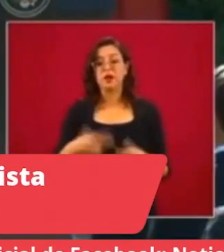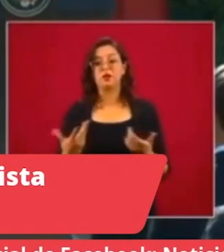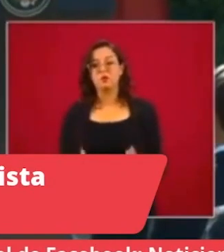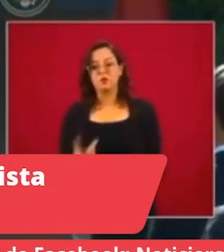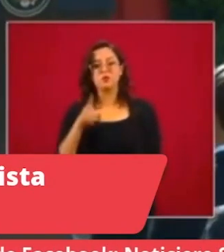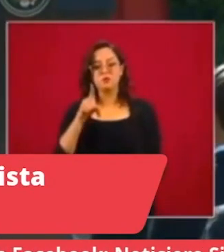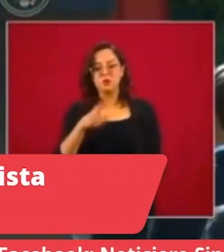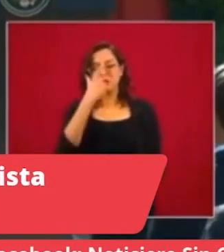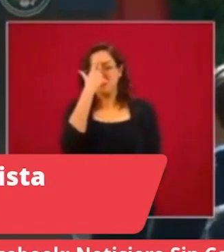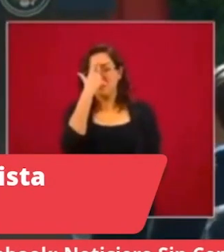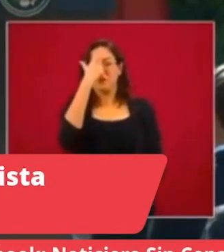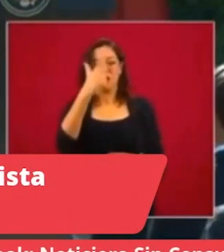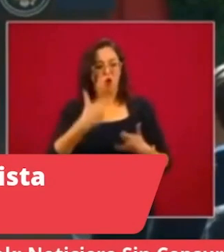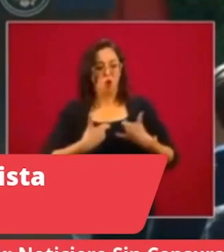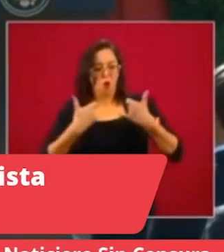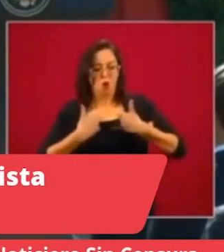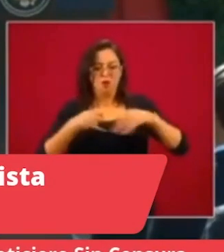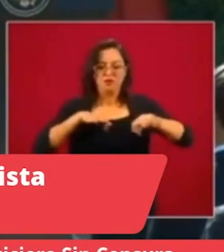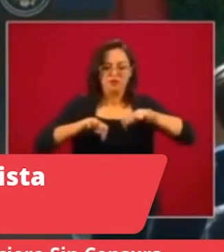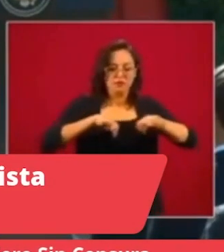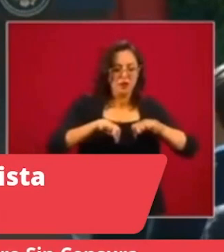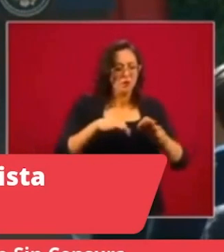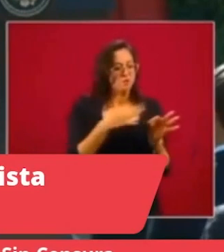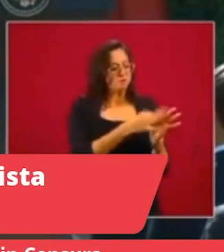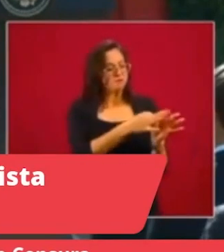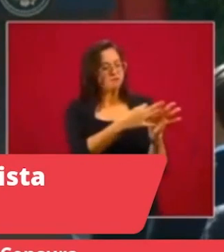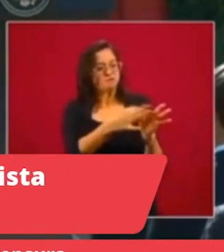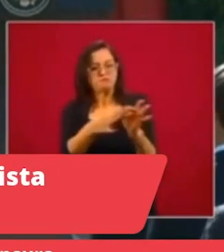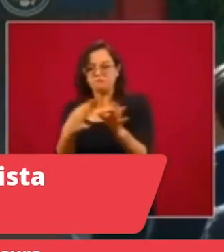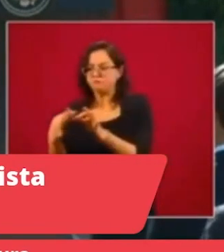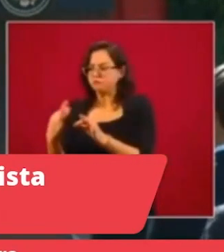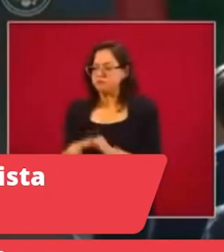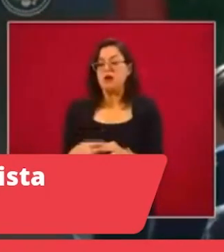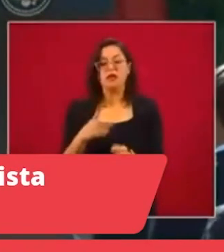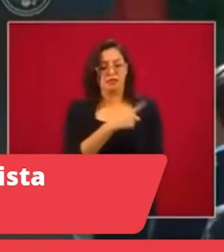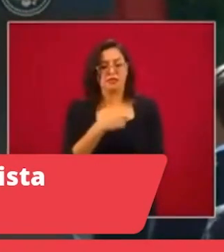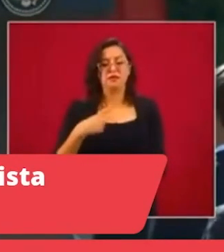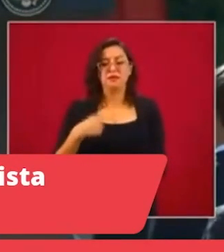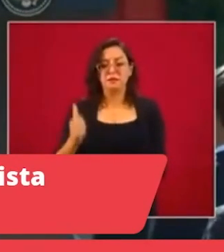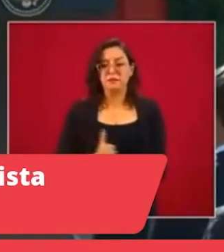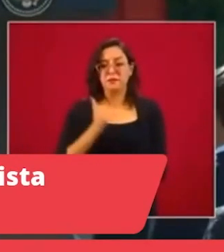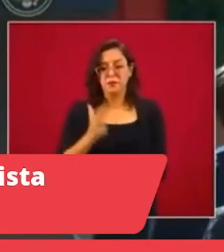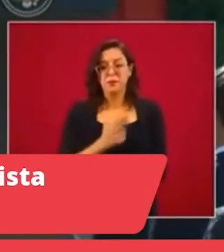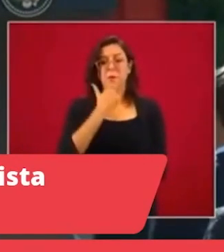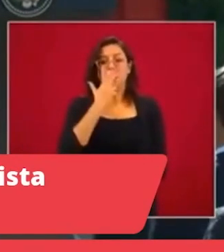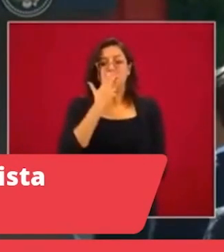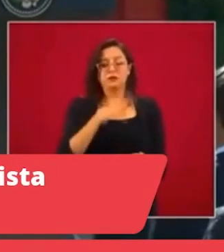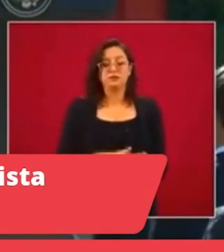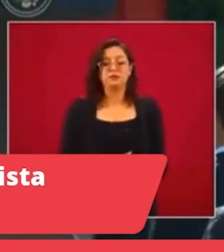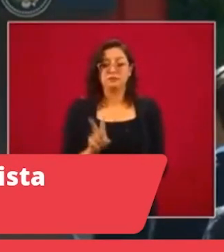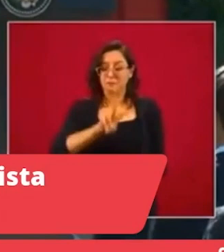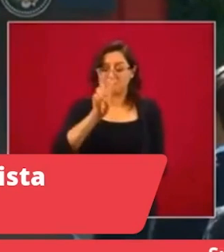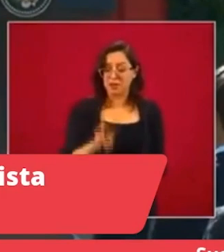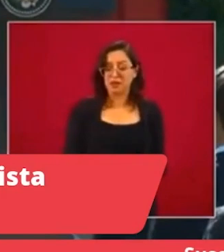que va hacia su mirada hacia Pacífico y hacia Atlántico. Entonces México representa